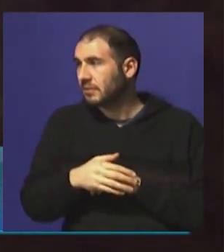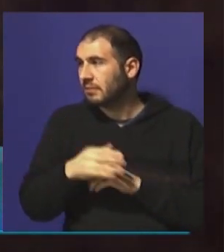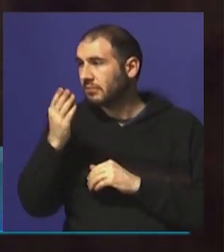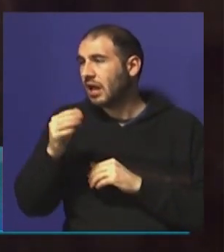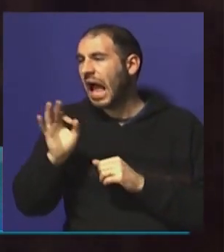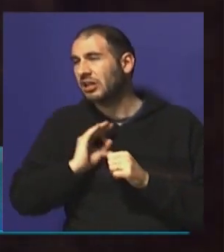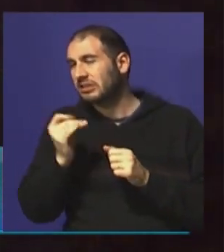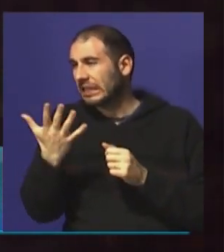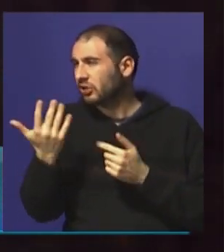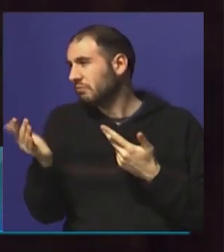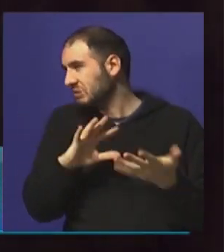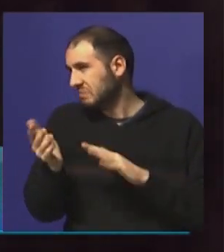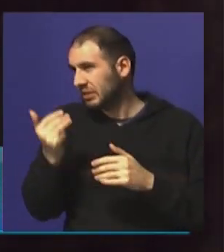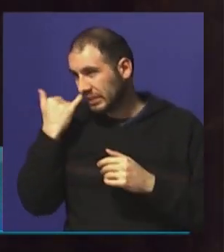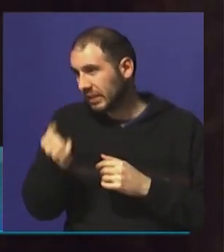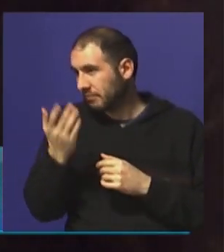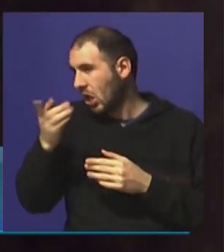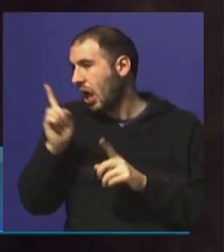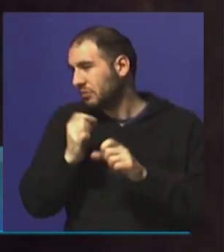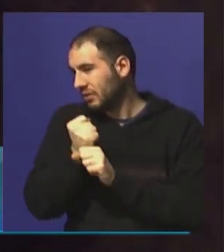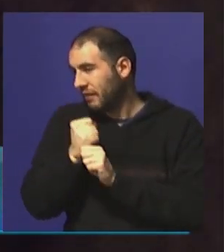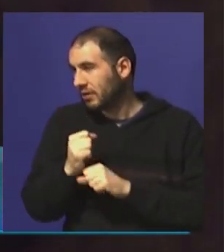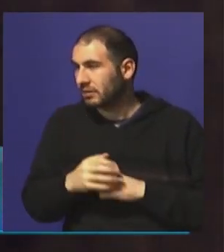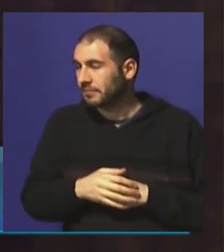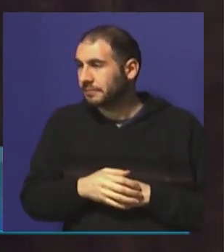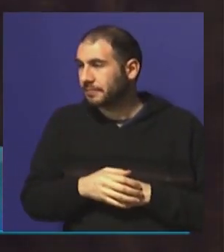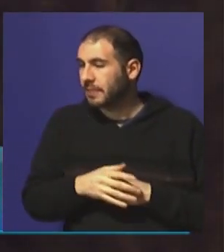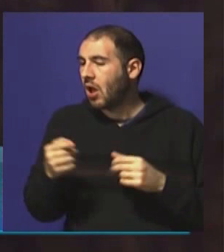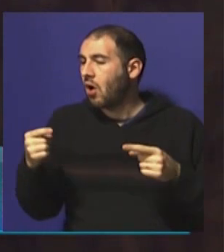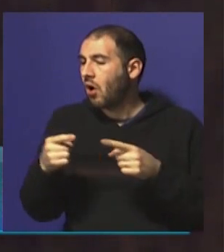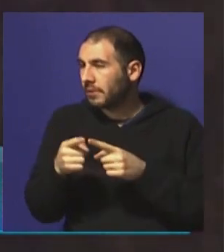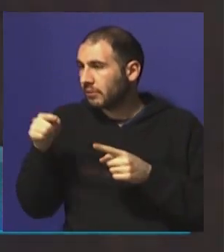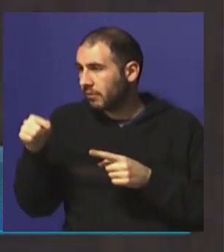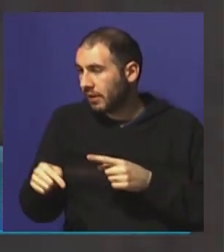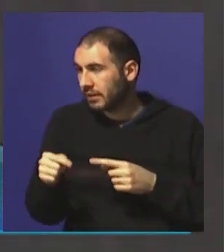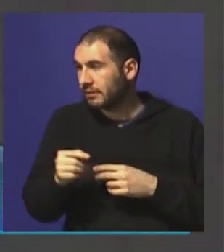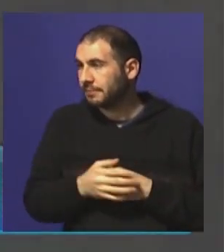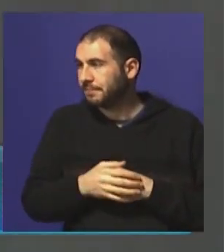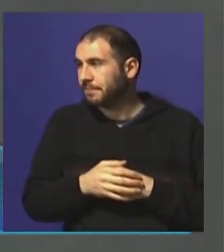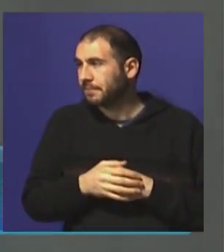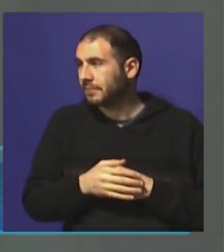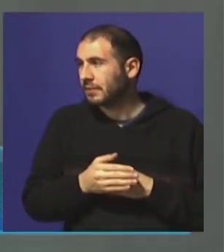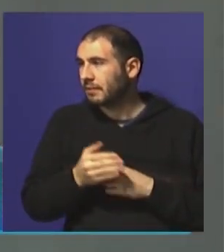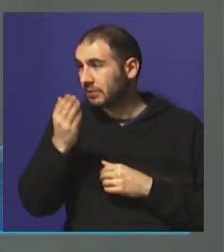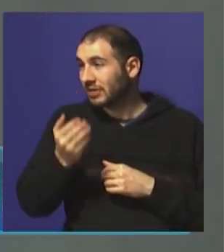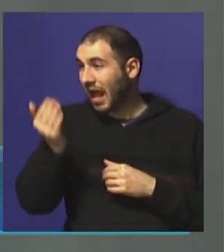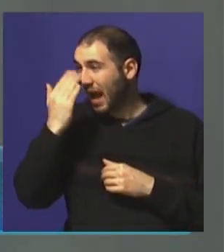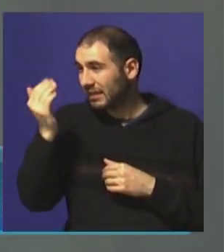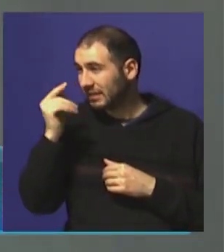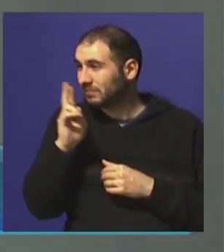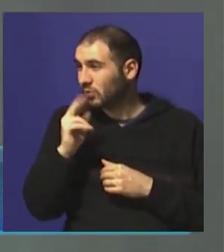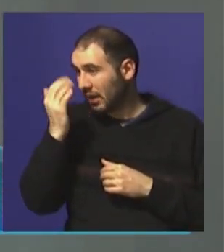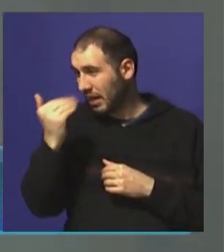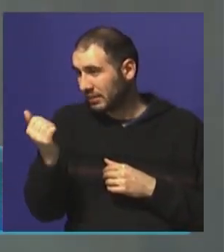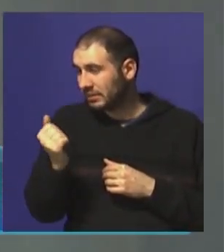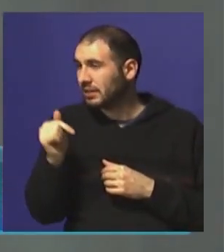5 años ya que estoy trabajando de estos no actores. Y la idea de que una actriz sea